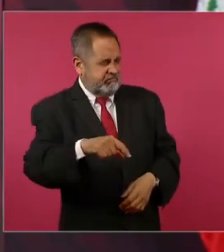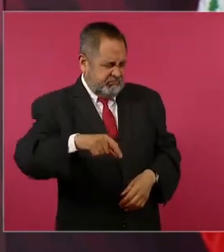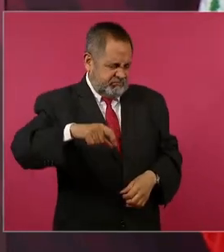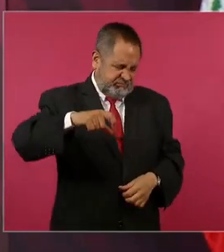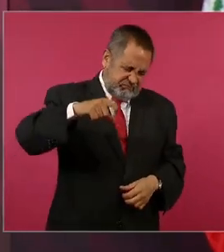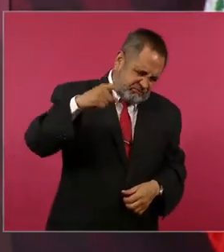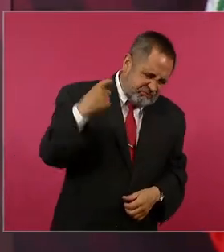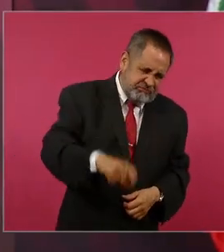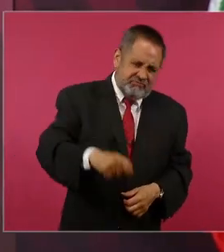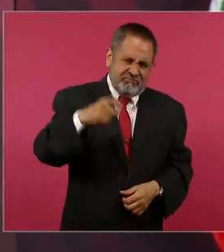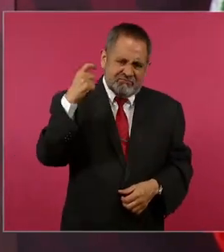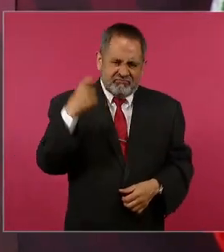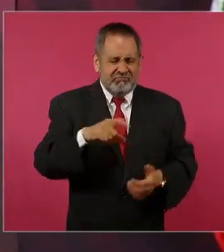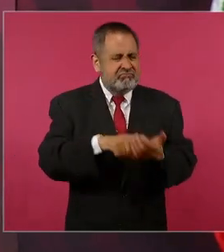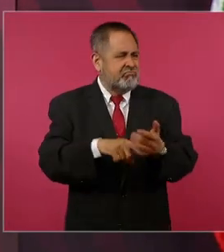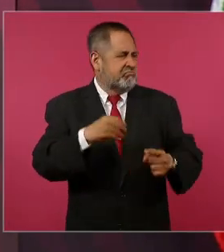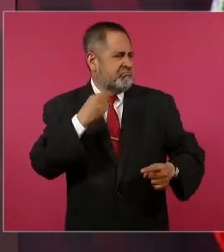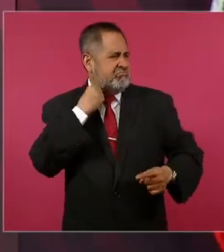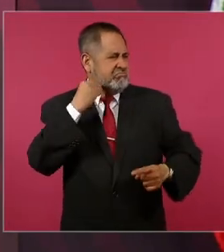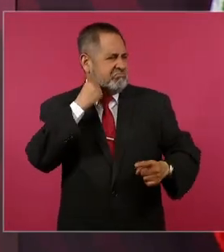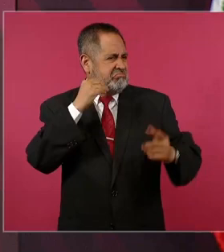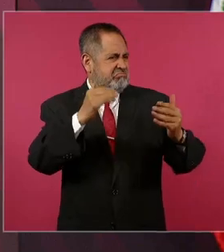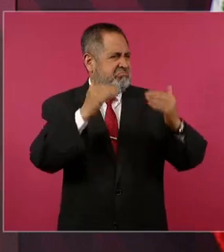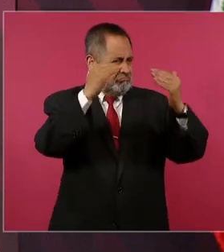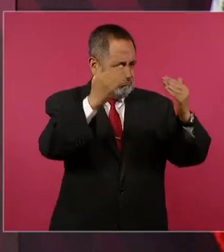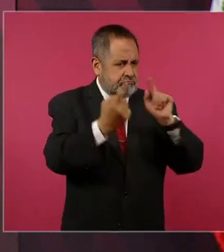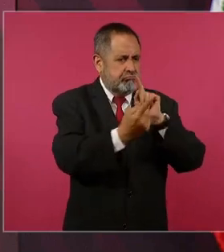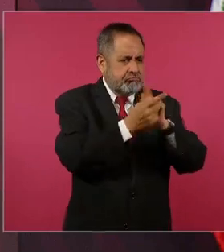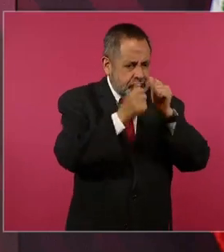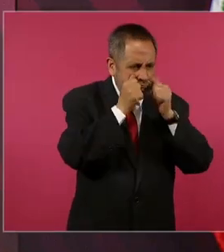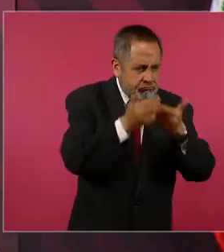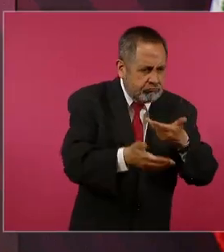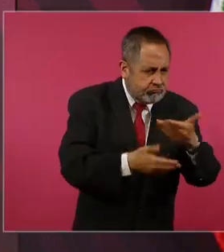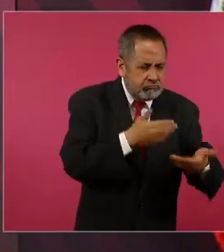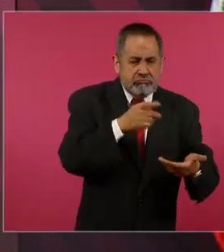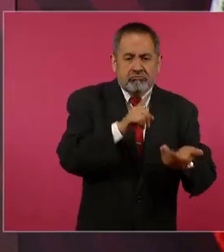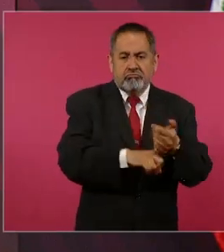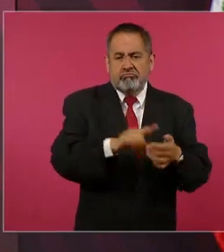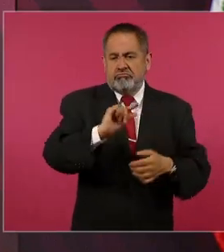Eran los abogados de despachos